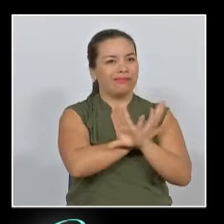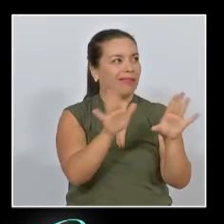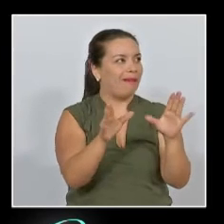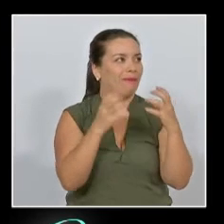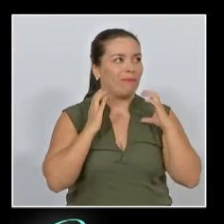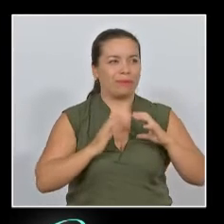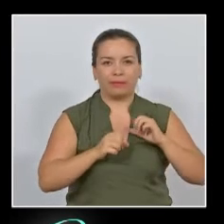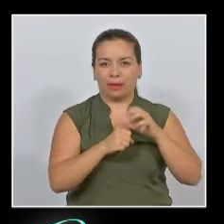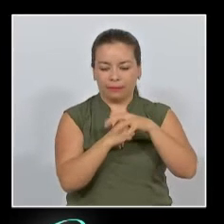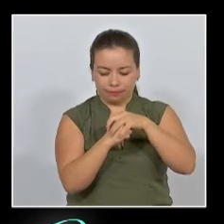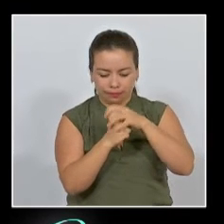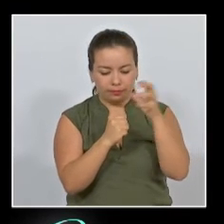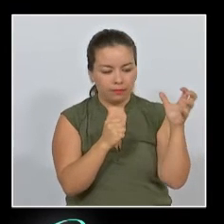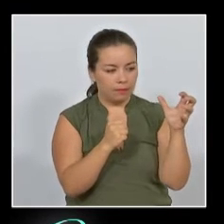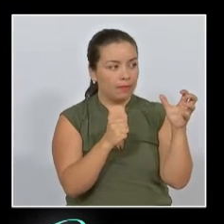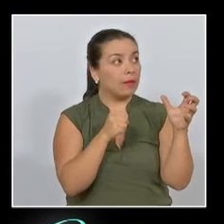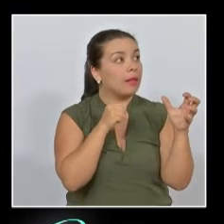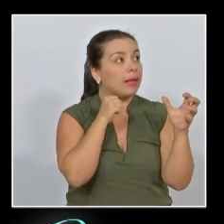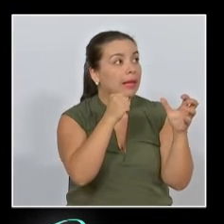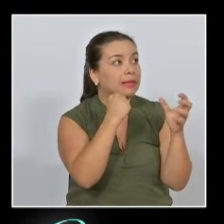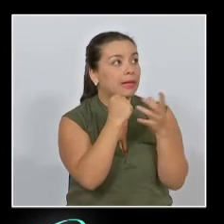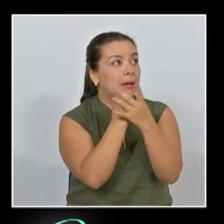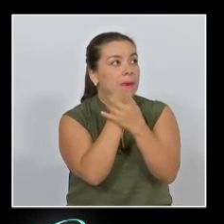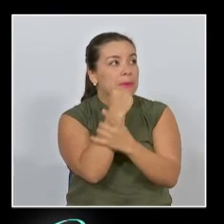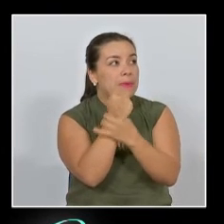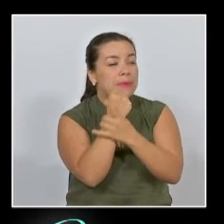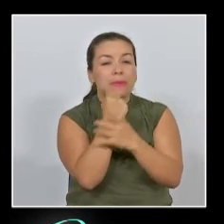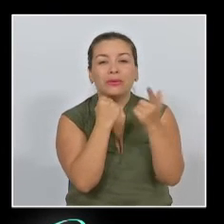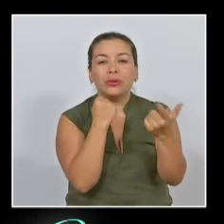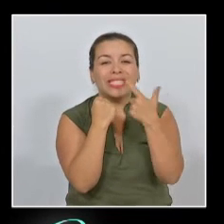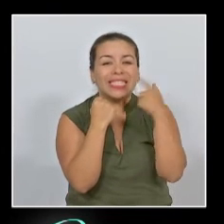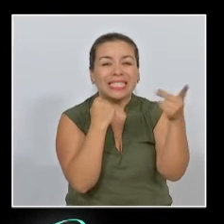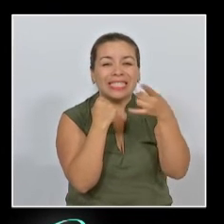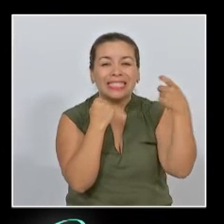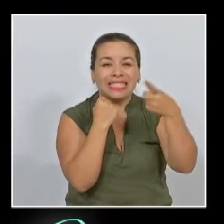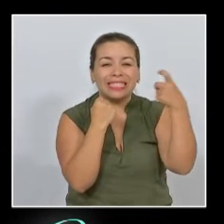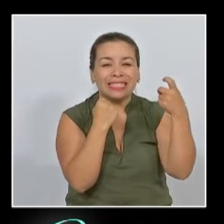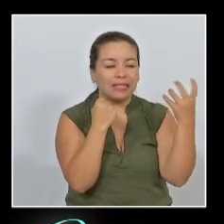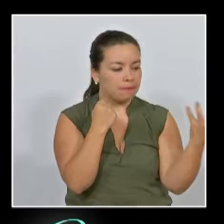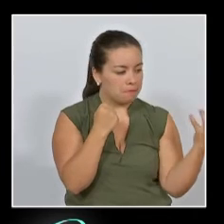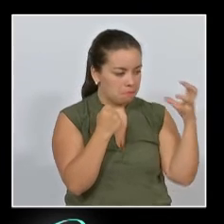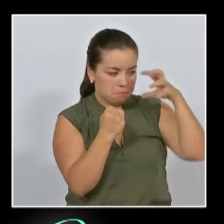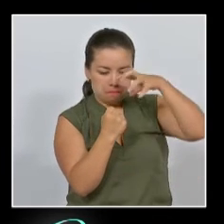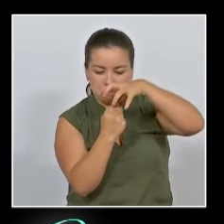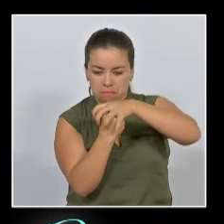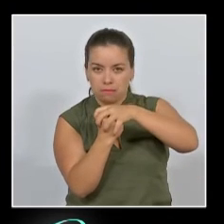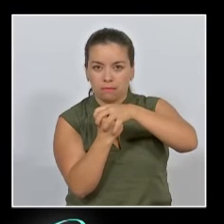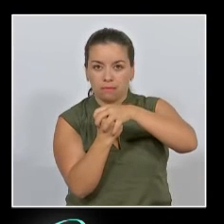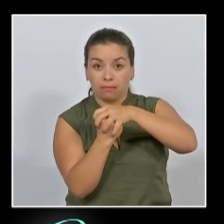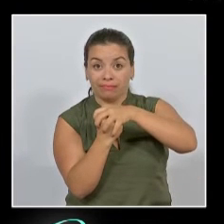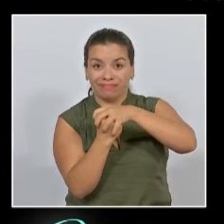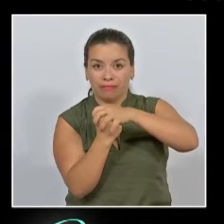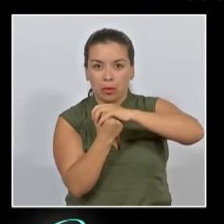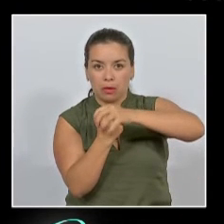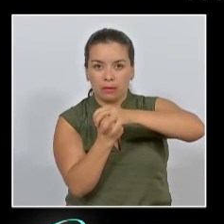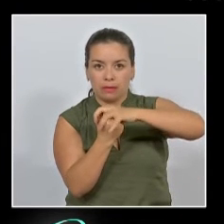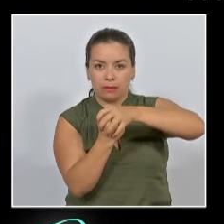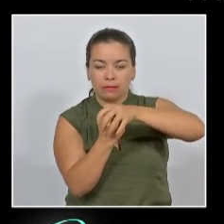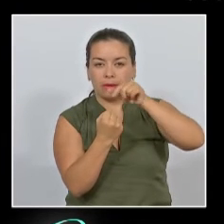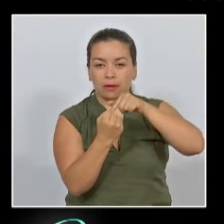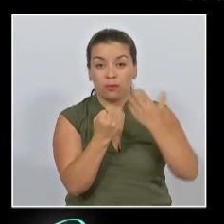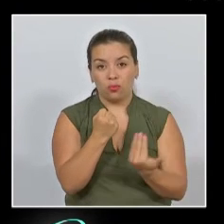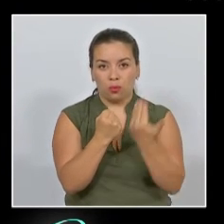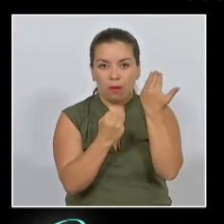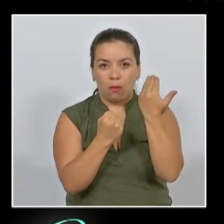cuerpo. Y este pedazo de fémur, esa cosa metálica, reemplaza la cabeza del fémur. Entonces,